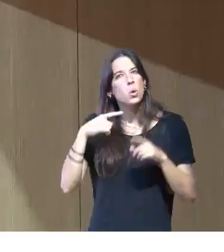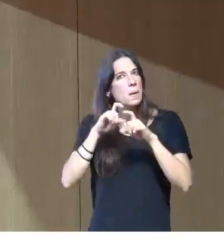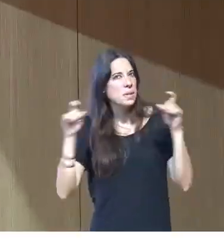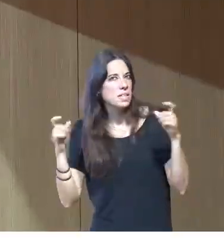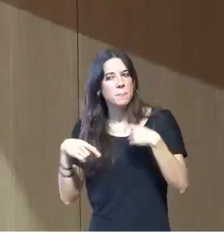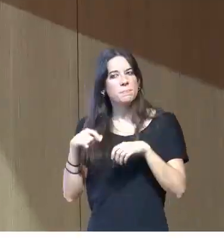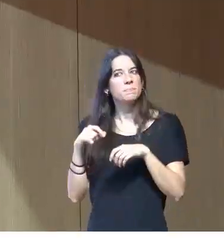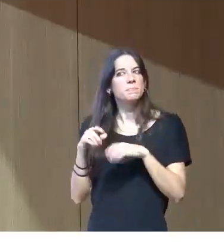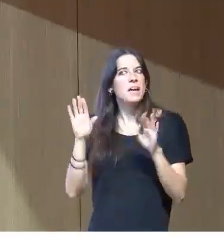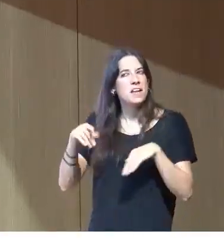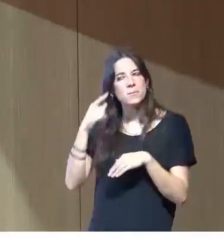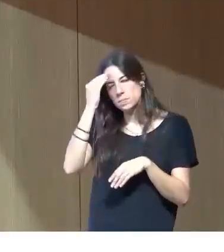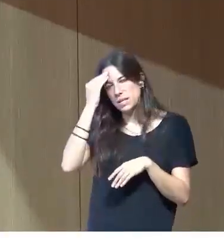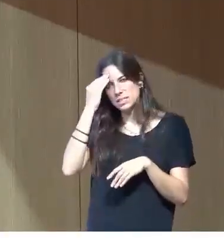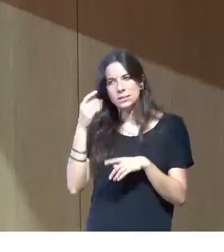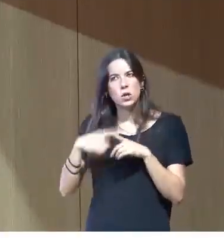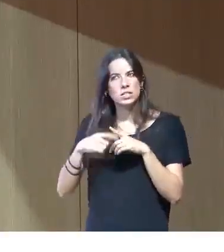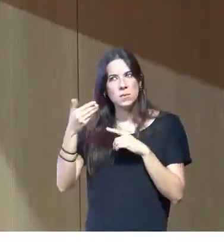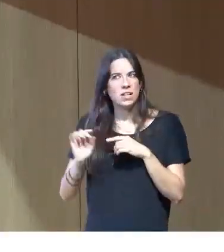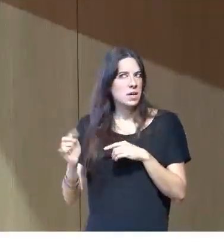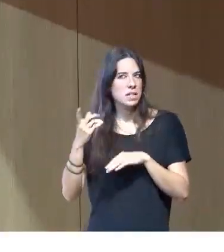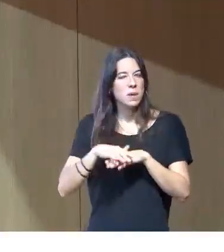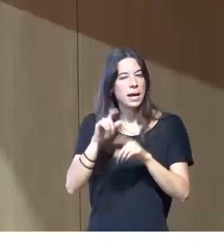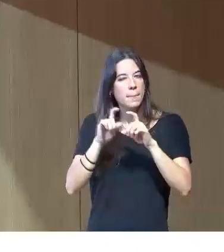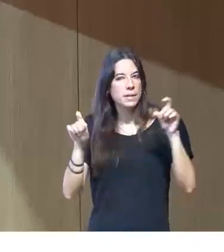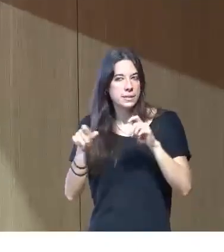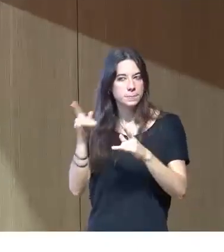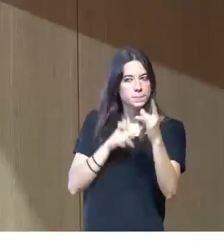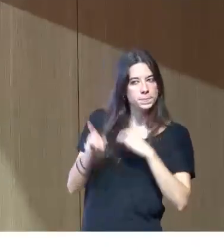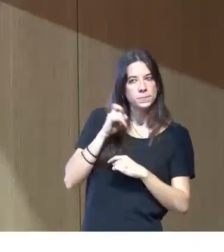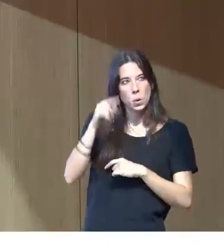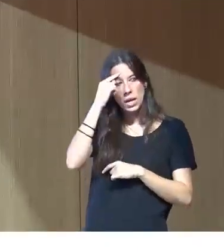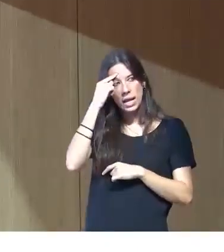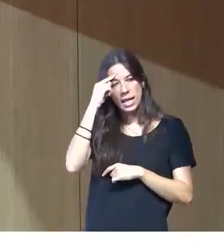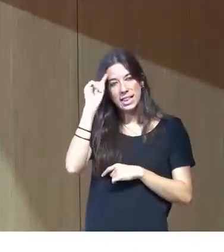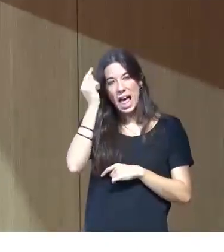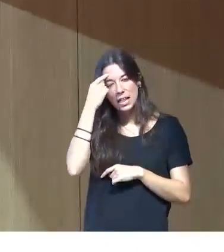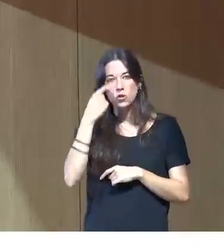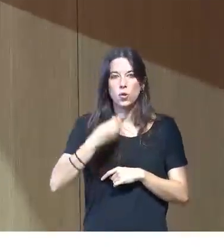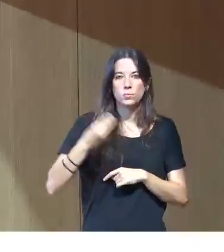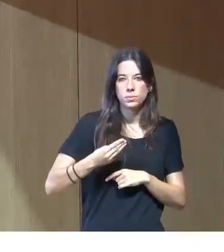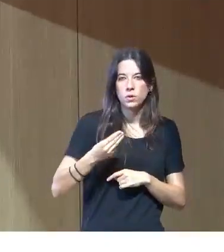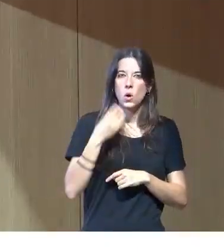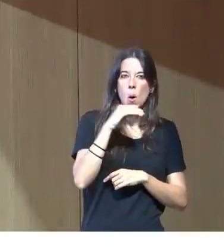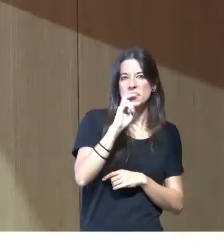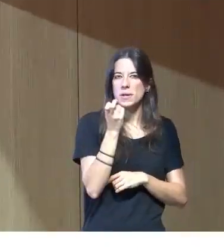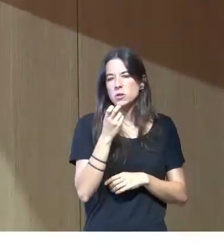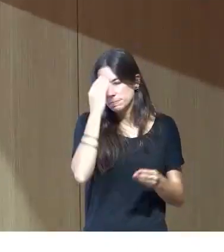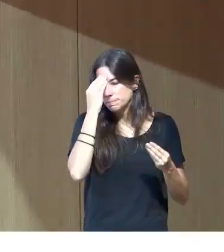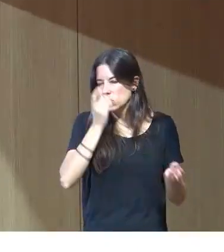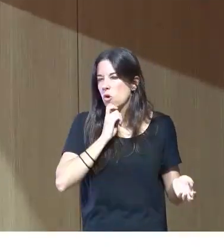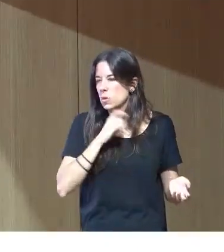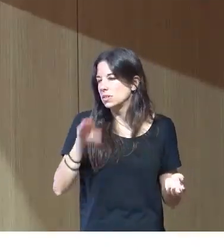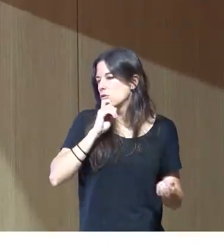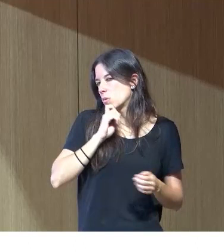cuestiones que resaltaría sobre cómo las empresas atraen y tienen en cuenta el talento joven y diverso Pues si efectivamente